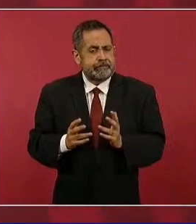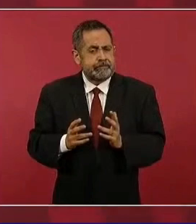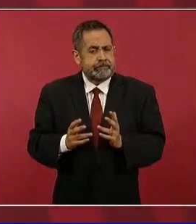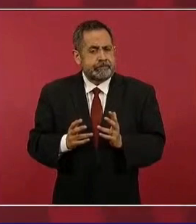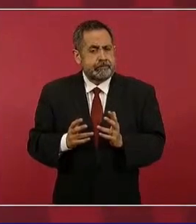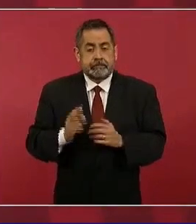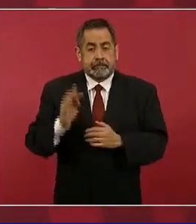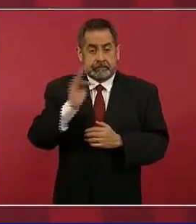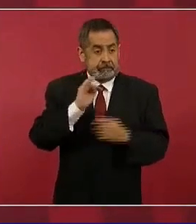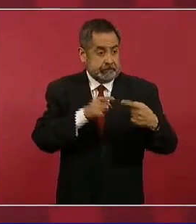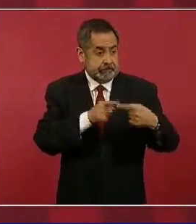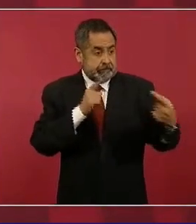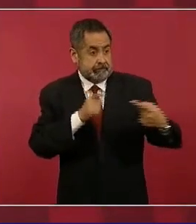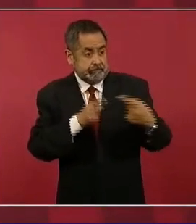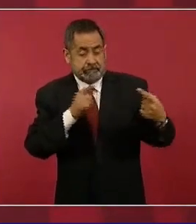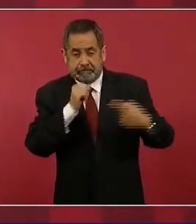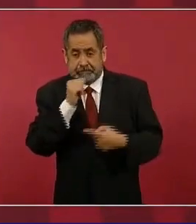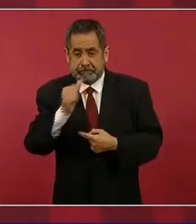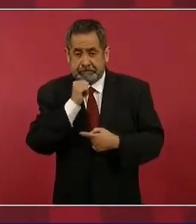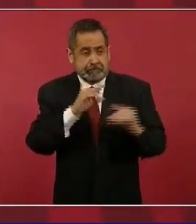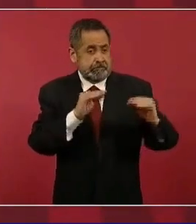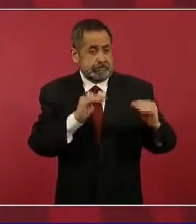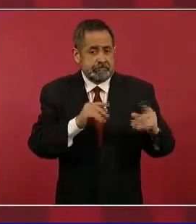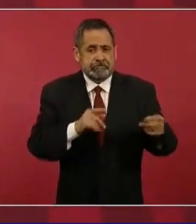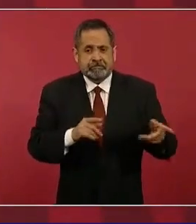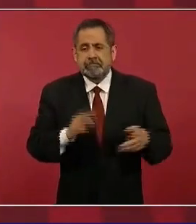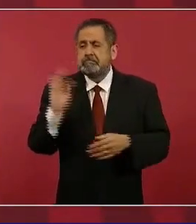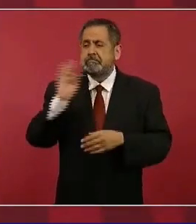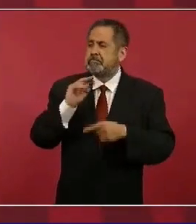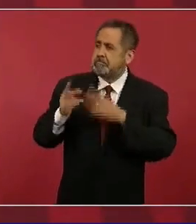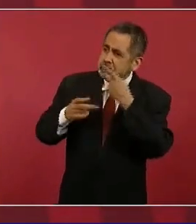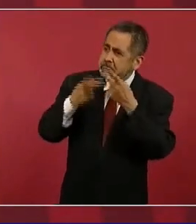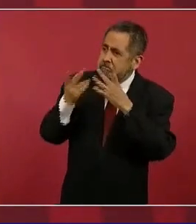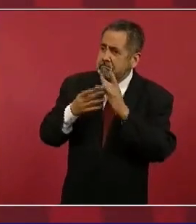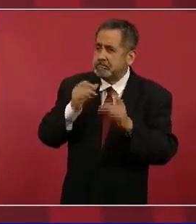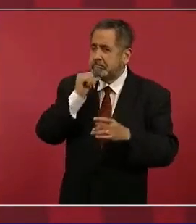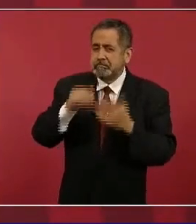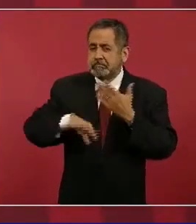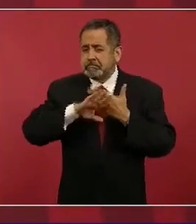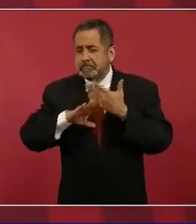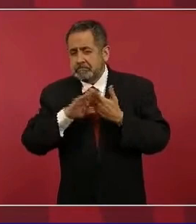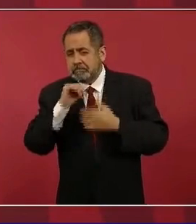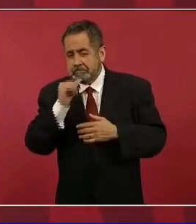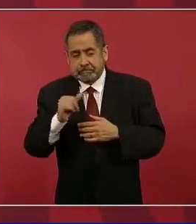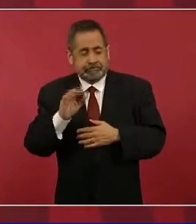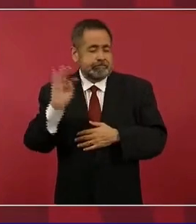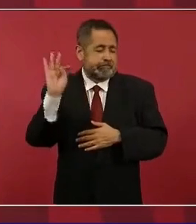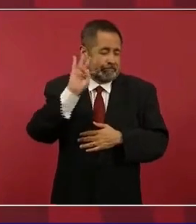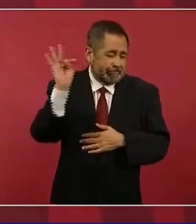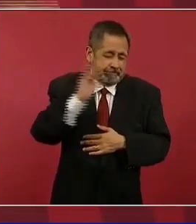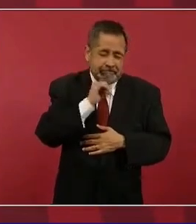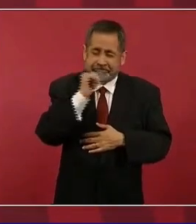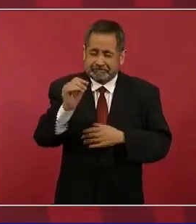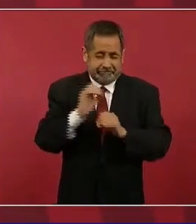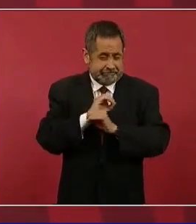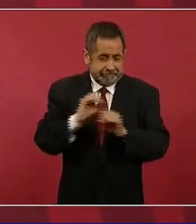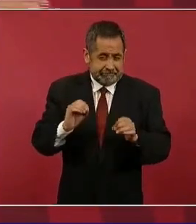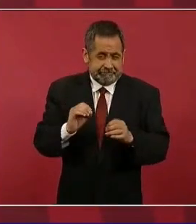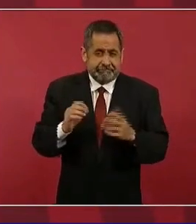estos fenómenos, si no salieran